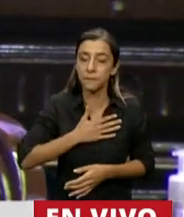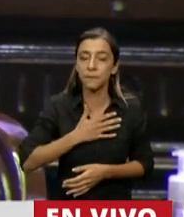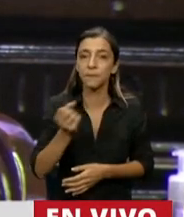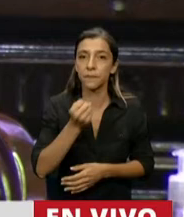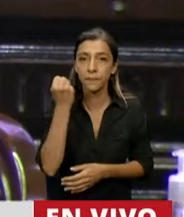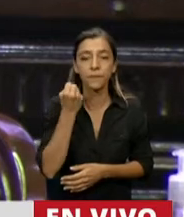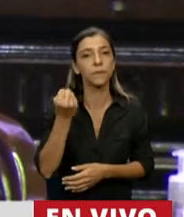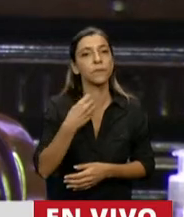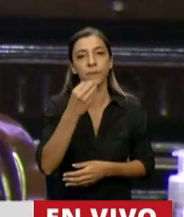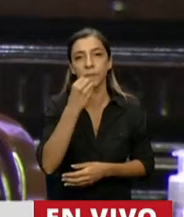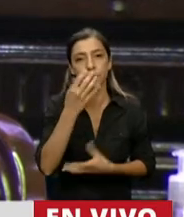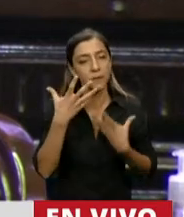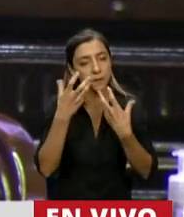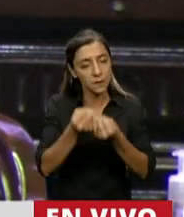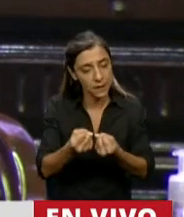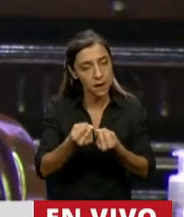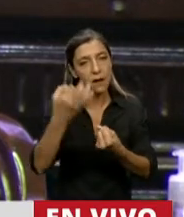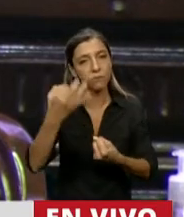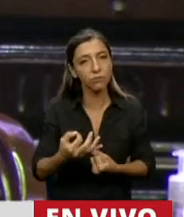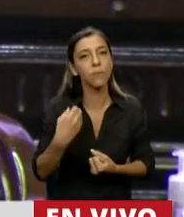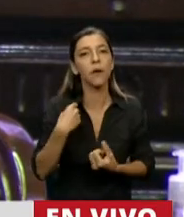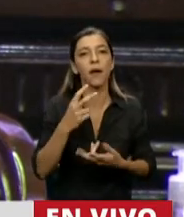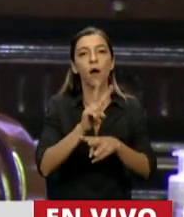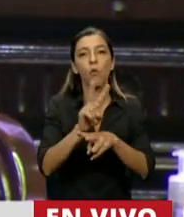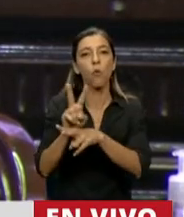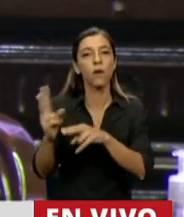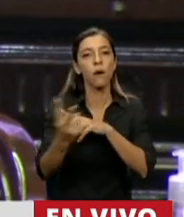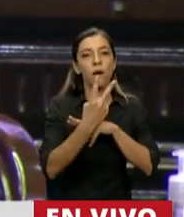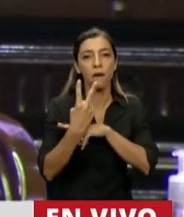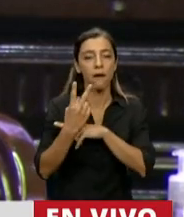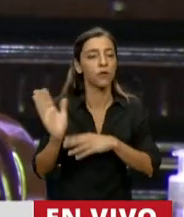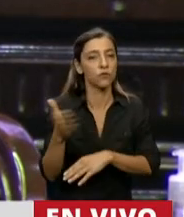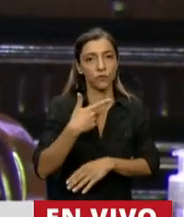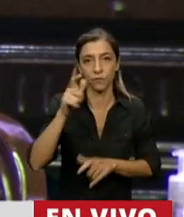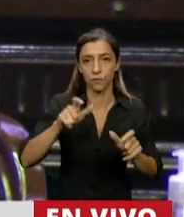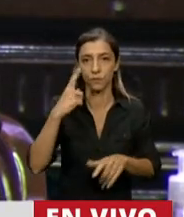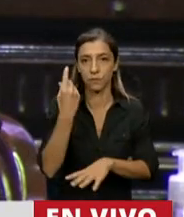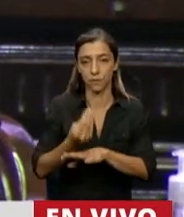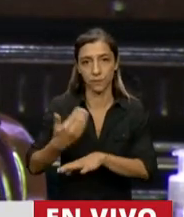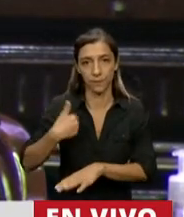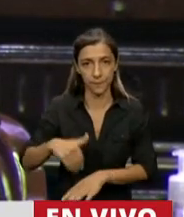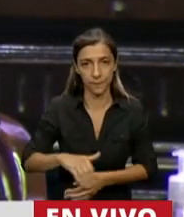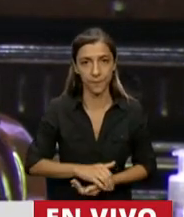es básica y estamos hablando de la prevención de la salud de todos los argentinos.